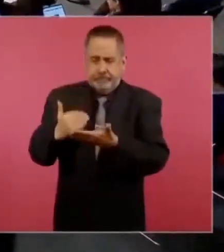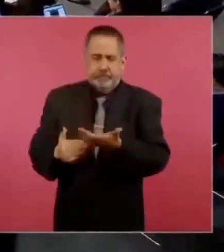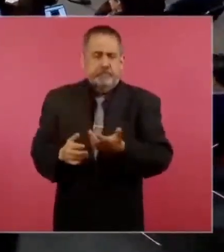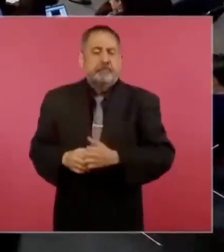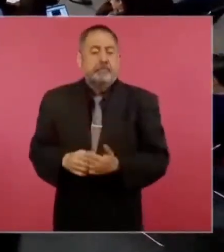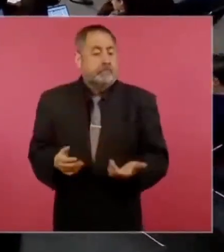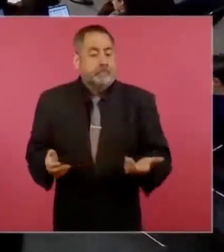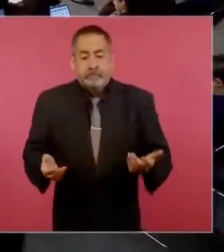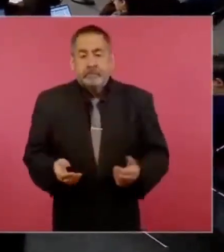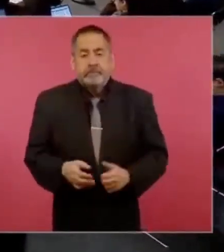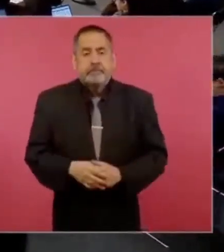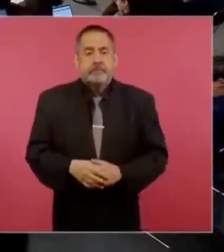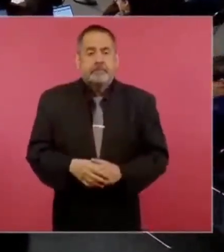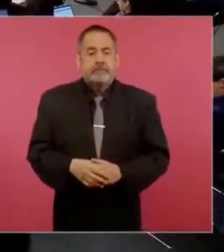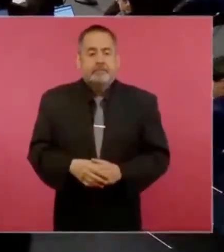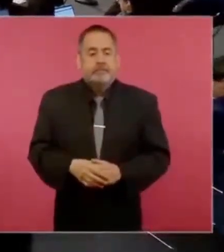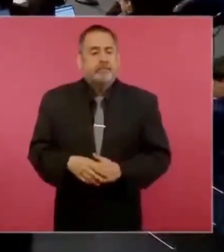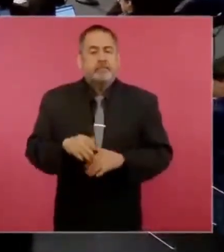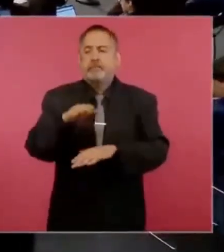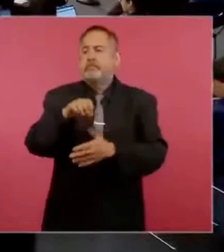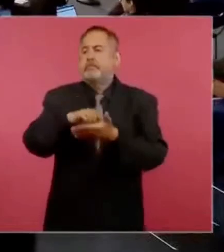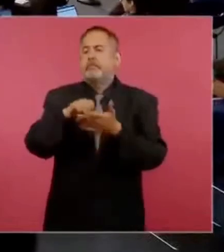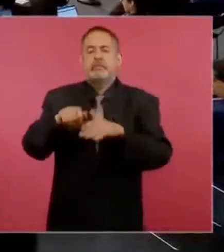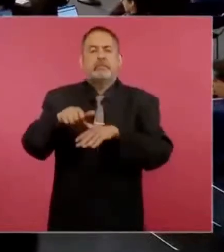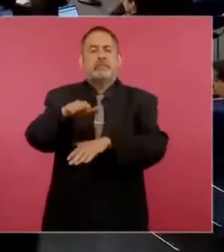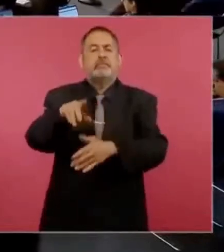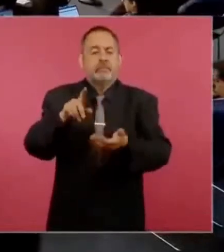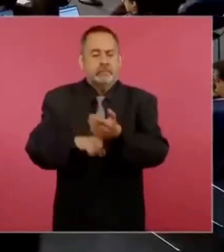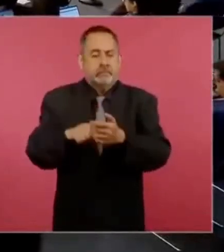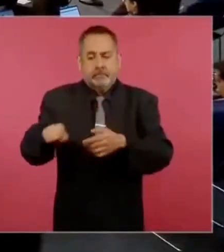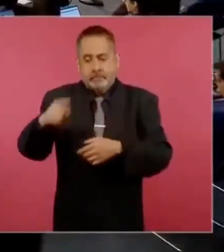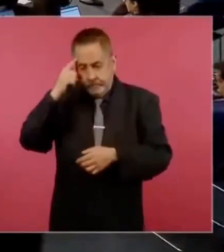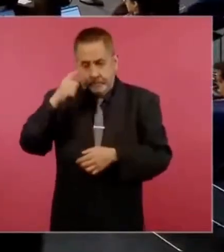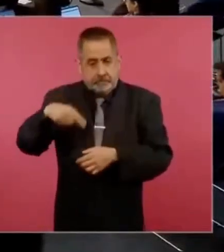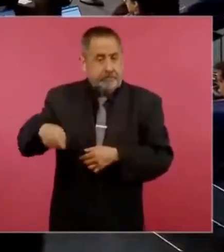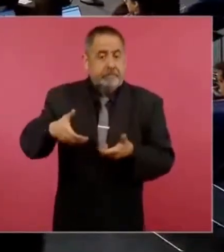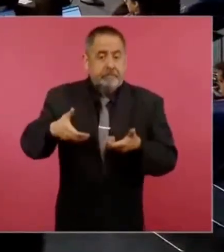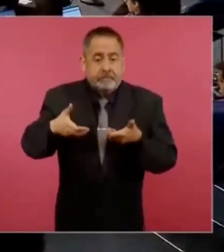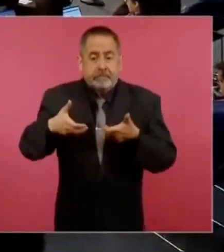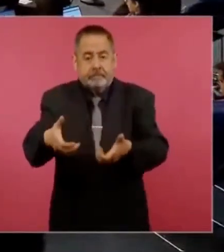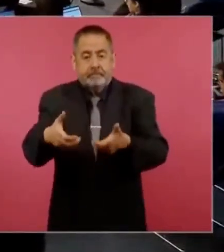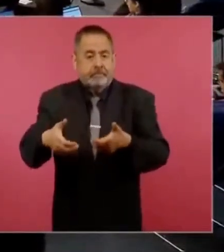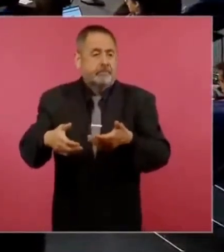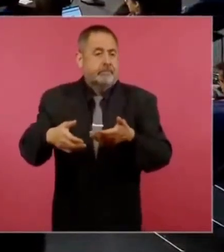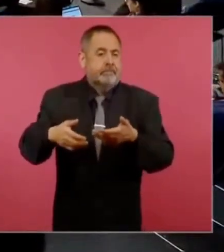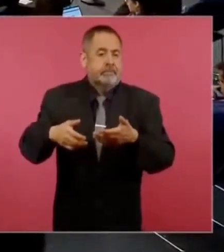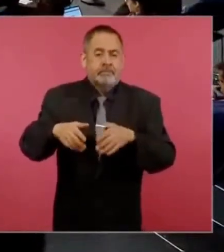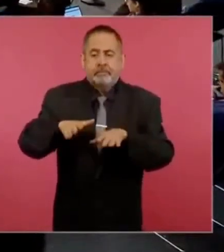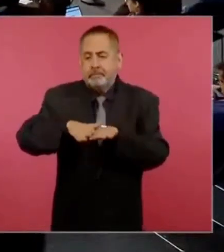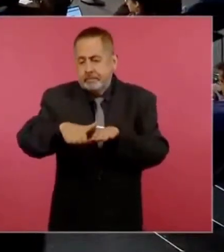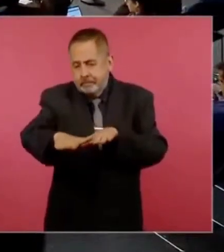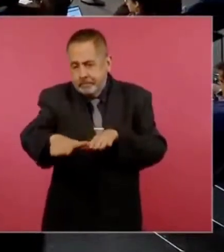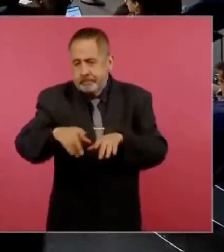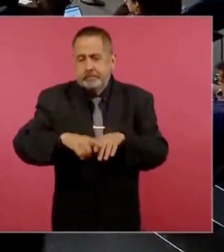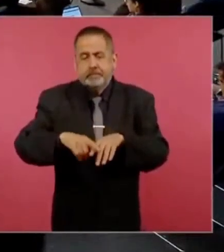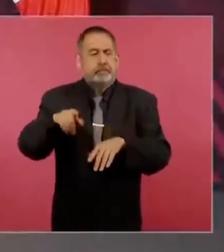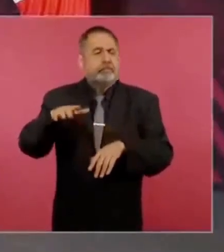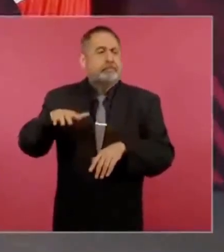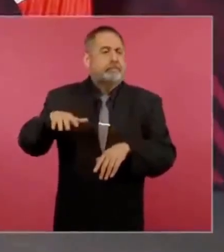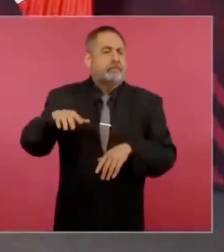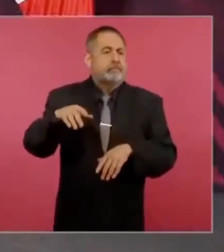Todo lo que tenía que ver, por ejemplo, con mejoramiento de calles, banquetas, unidades